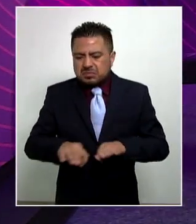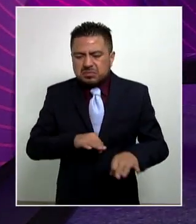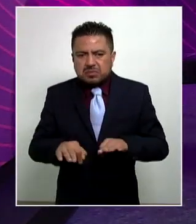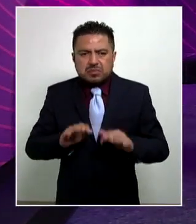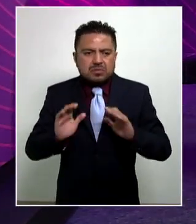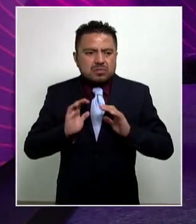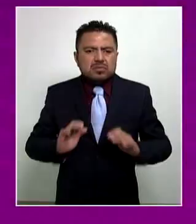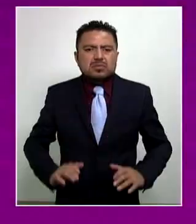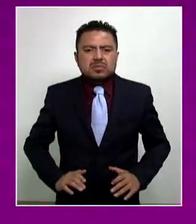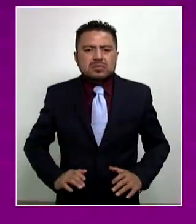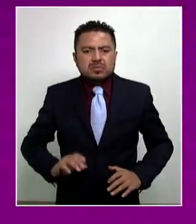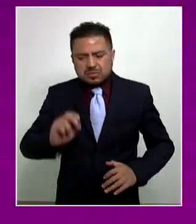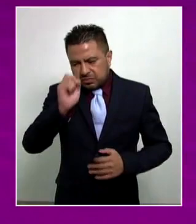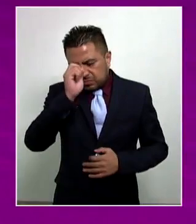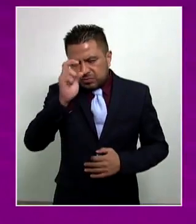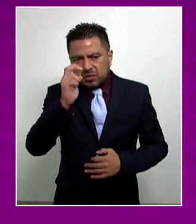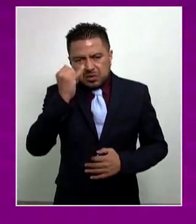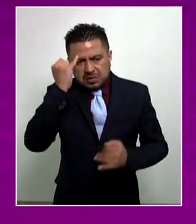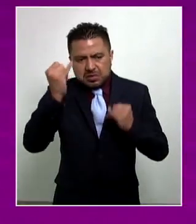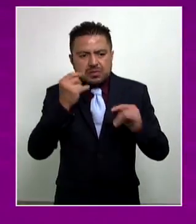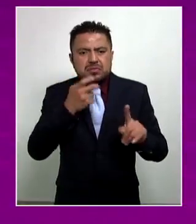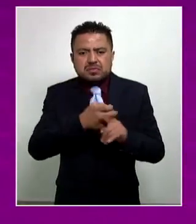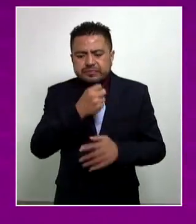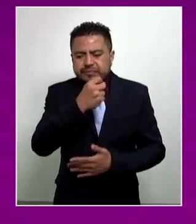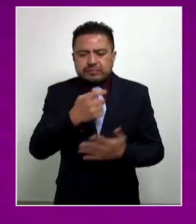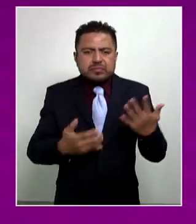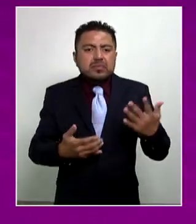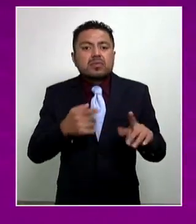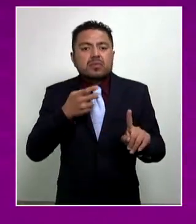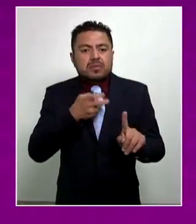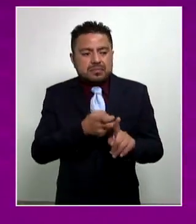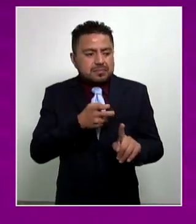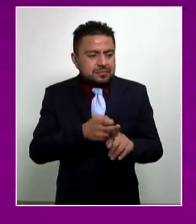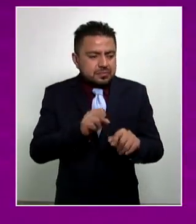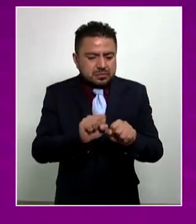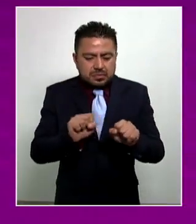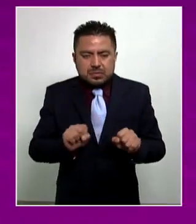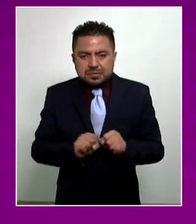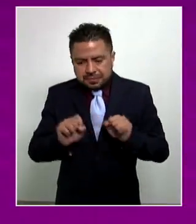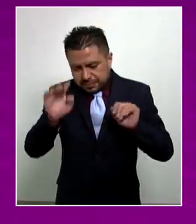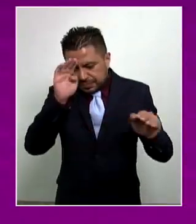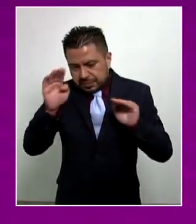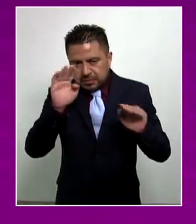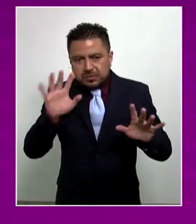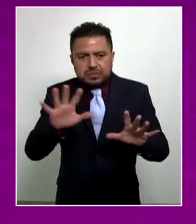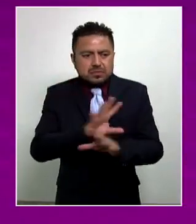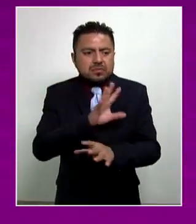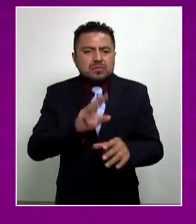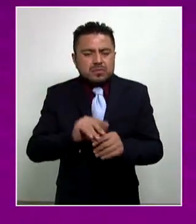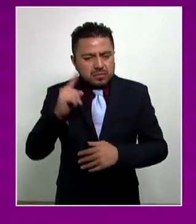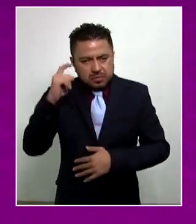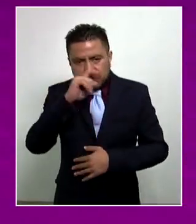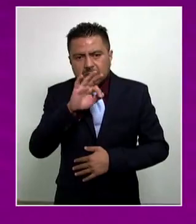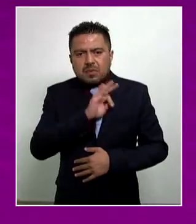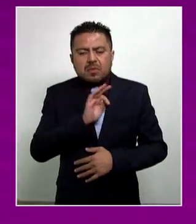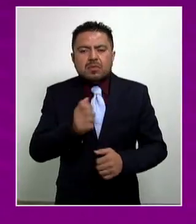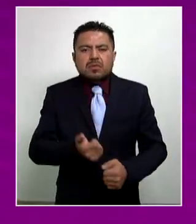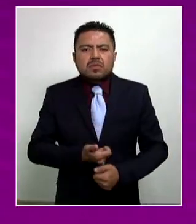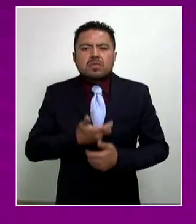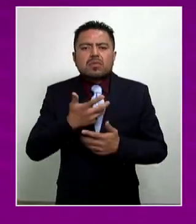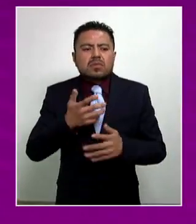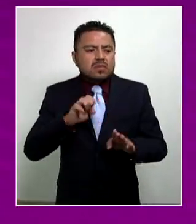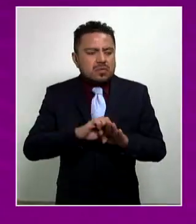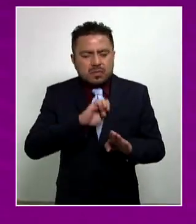trabajo intelectual, o ese tipo de ideas. Entonces, esta es una doctrina y un sistema de pensamiento complejo, que se puede expresar,